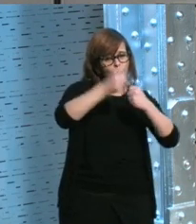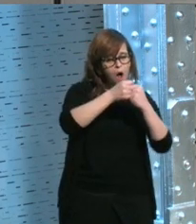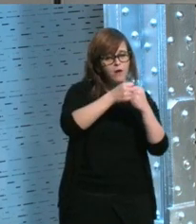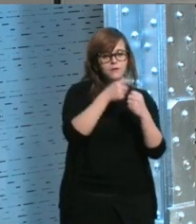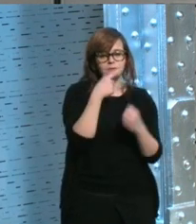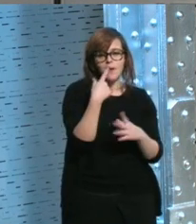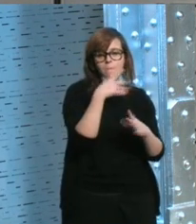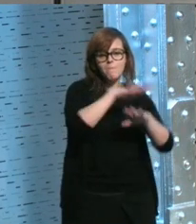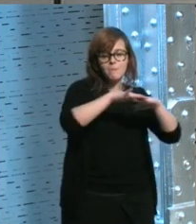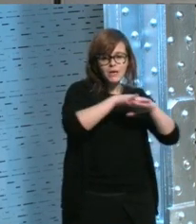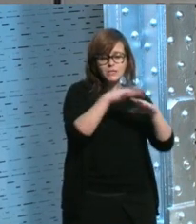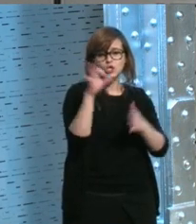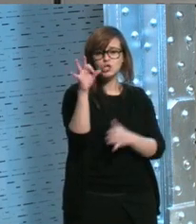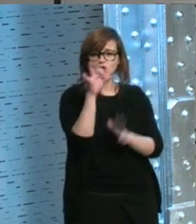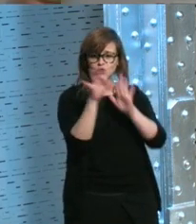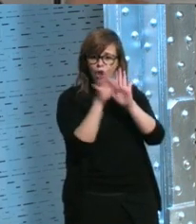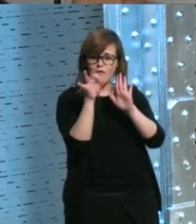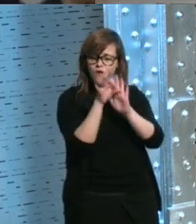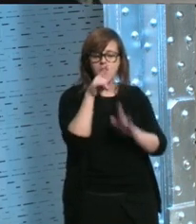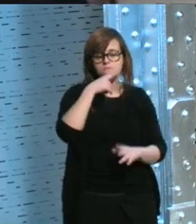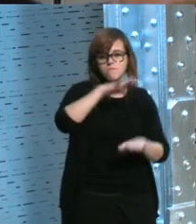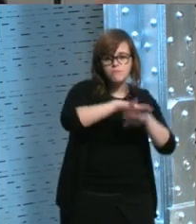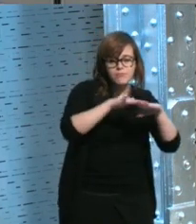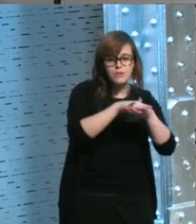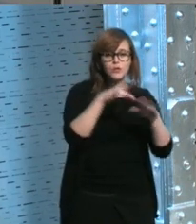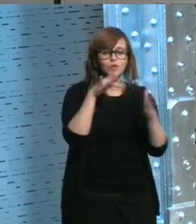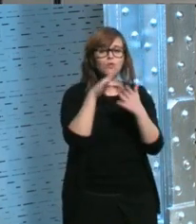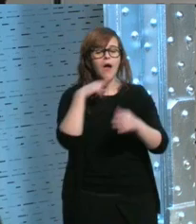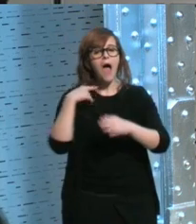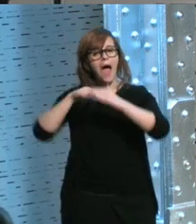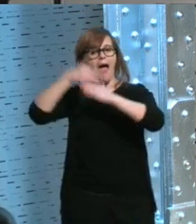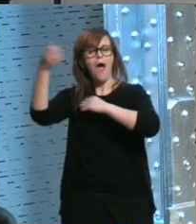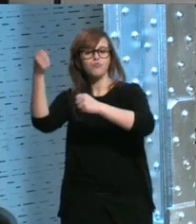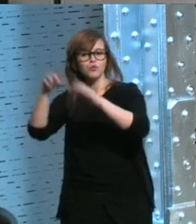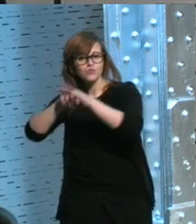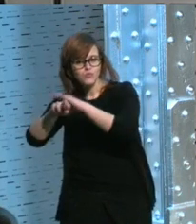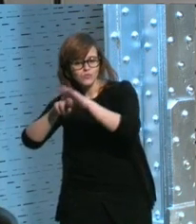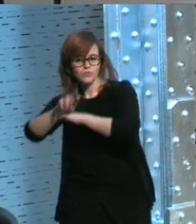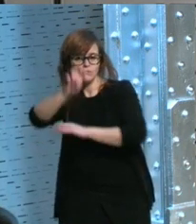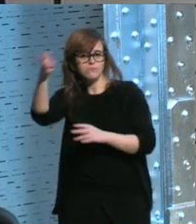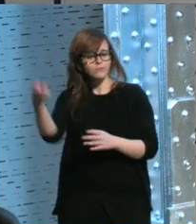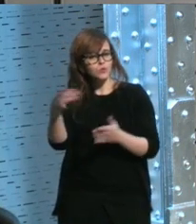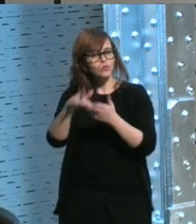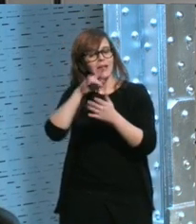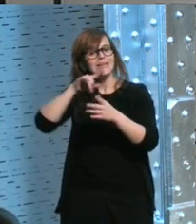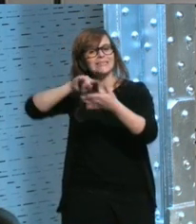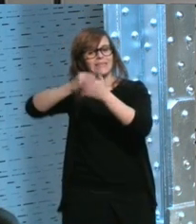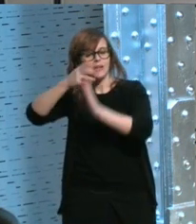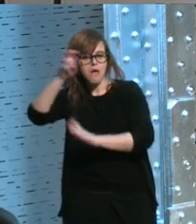y en software, tienes outsourcing, crowdsourcing, todos esos tipos de mecanismos.